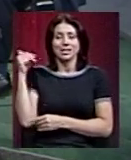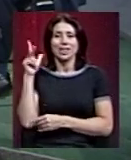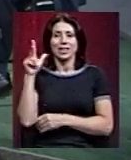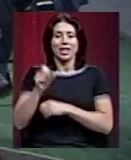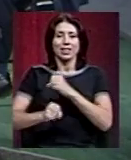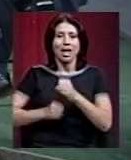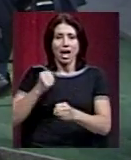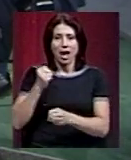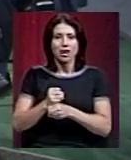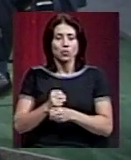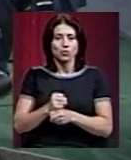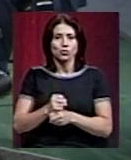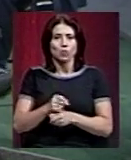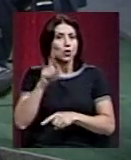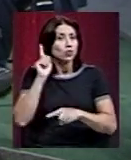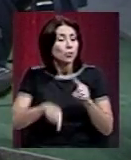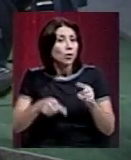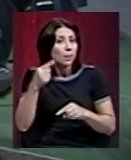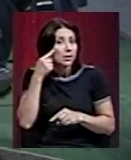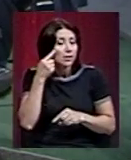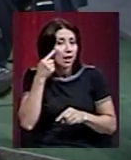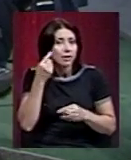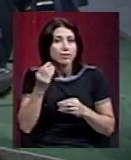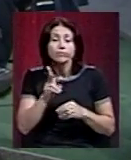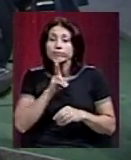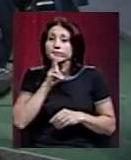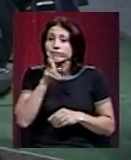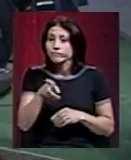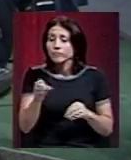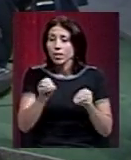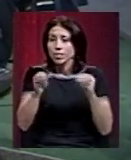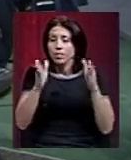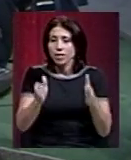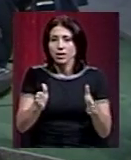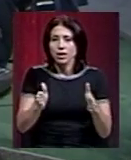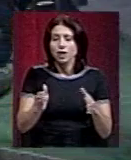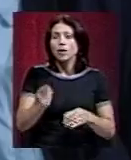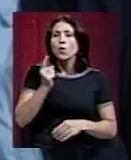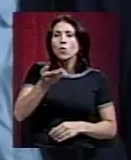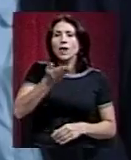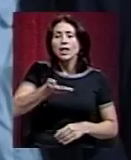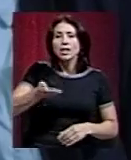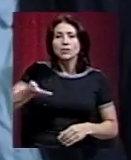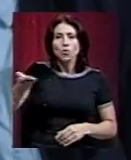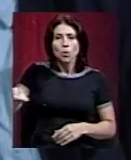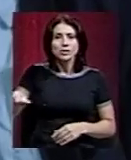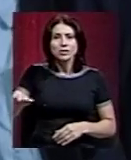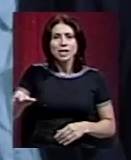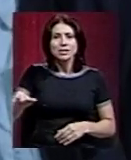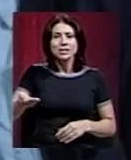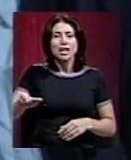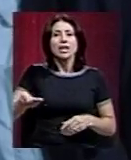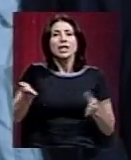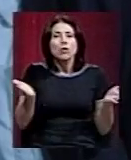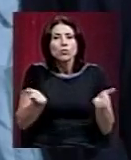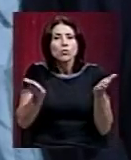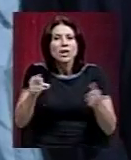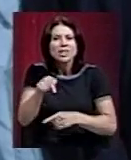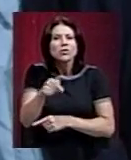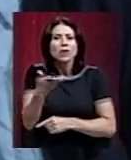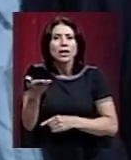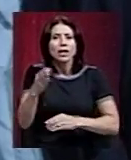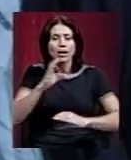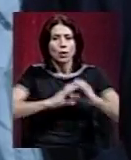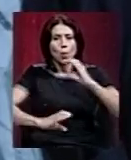pero impensable de todos los impensables. Claro. Y una de las cosas que viene moviendo esto es el comercio.